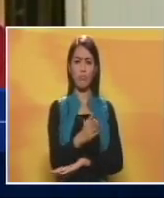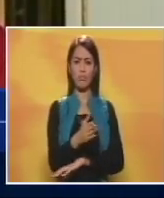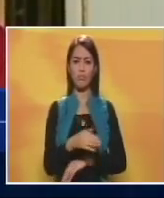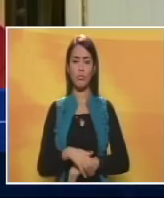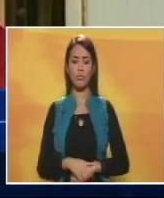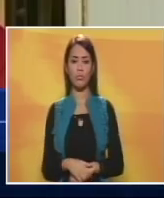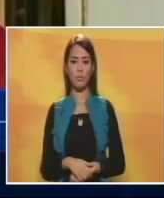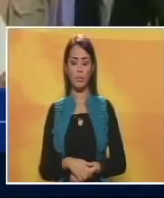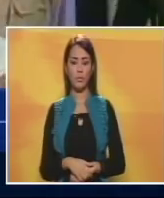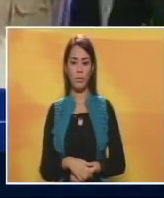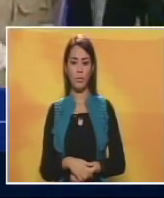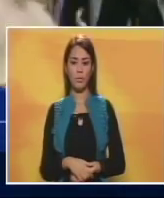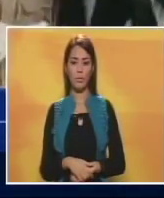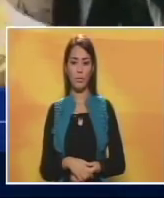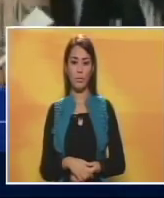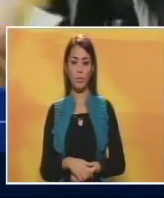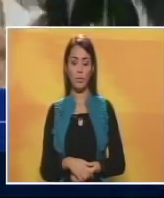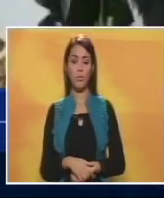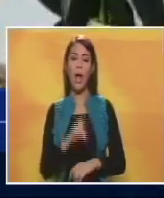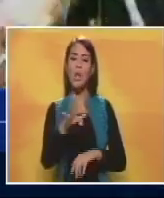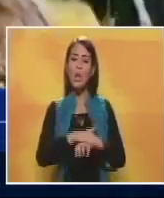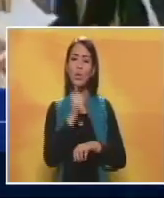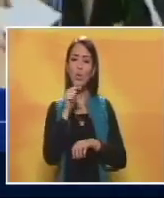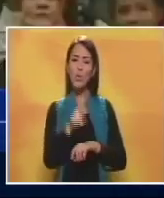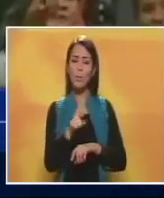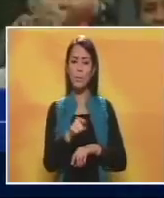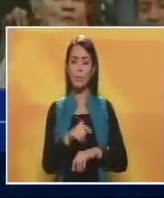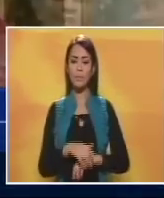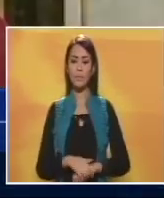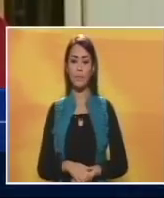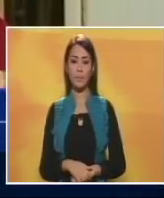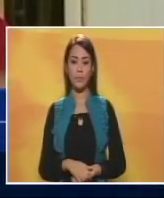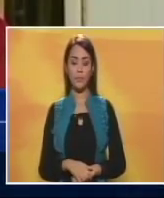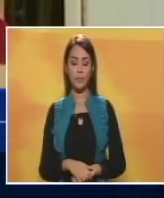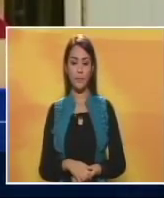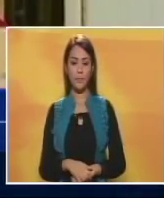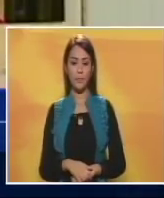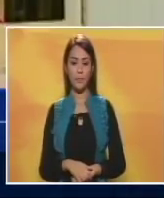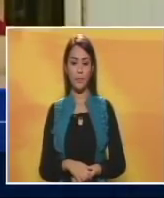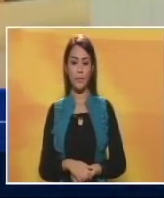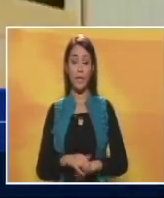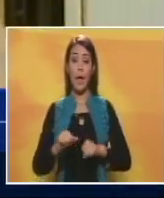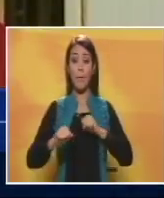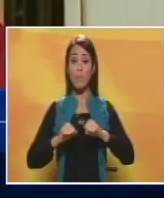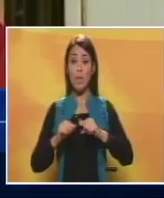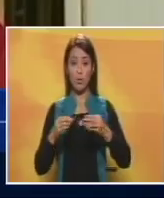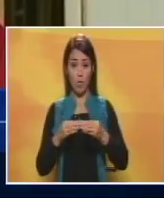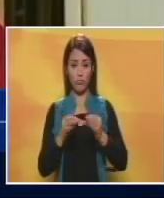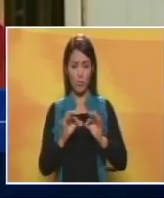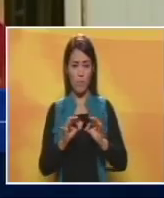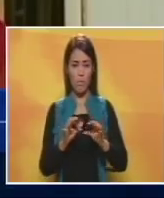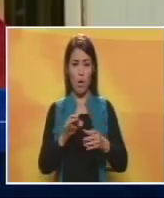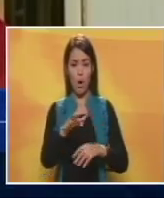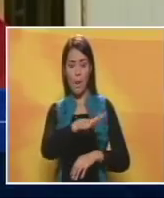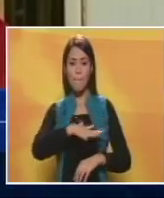severamente a los que se alían a los terratenientes, al movimiento campesino,